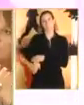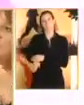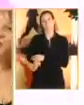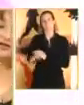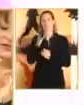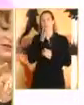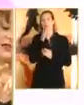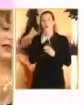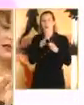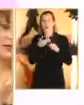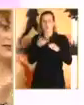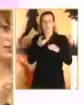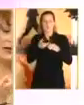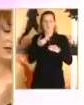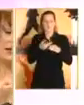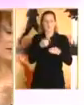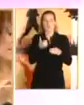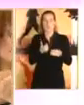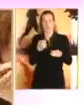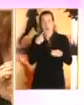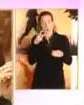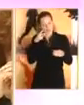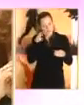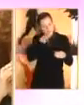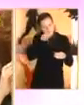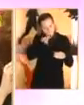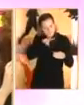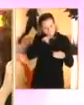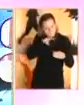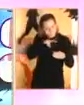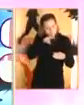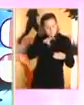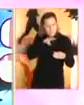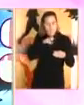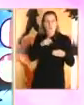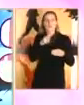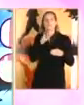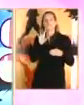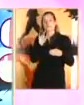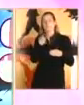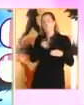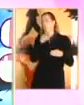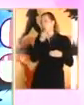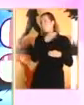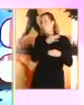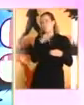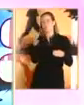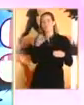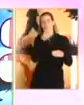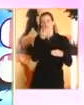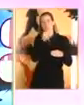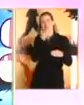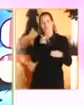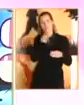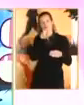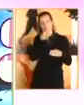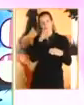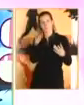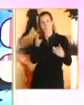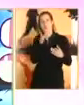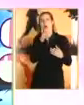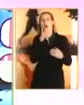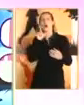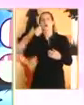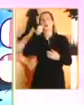para poder. Hemos tenido la misma idea, ¿eh? A ver si huele bien. Qué bien huele. Sí, huele muy bien. Además, cambia el tono del aceite. Ay, pues sí que huele bien. Huele a rosa. Bueno, ahora vamos a echar lavanda. ¿Cuándo sabemos